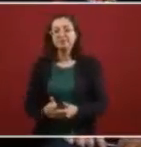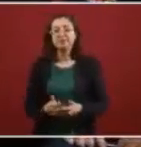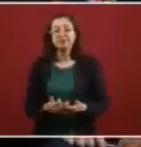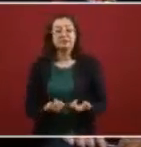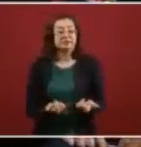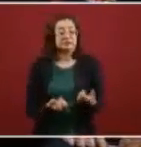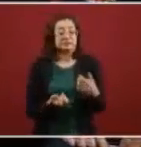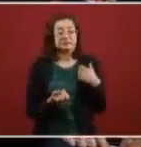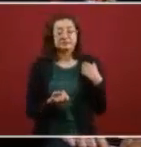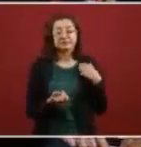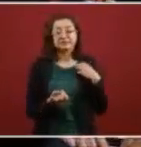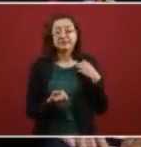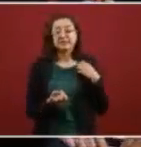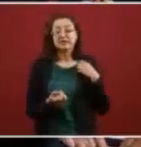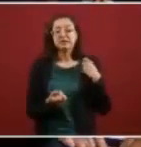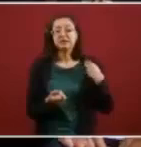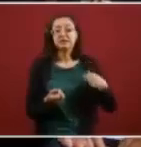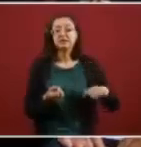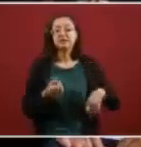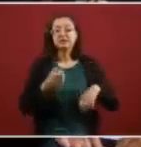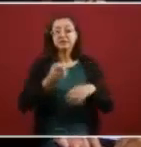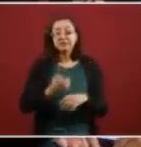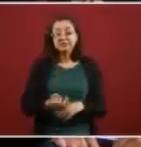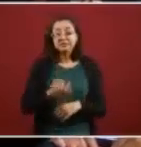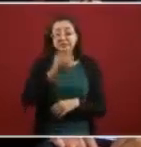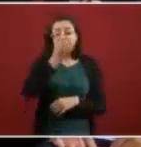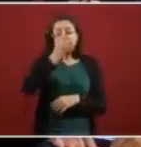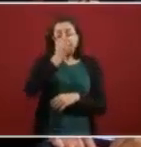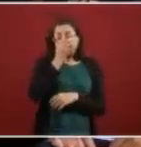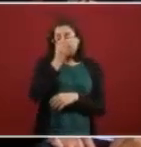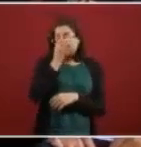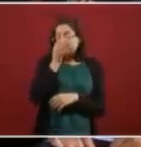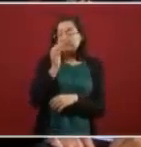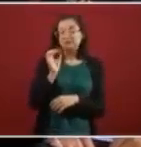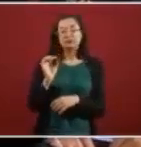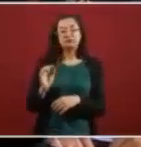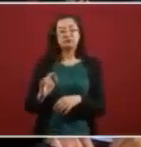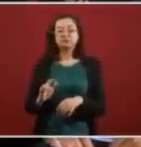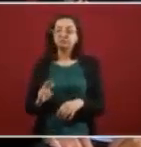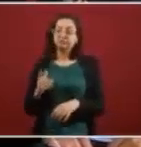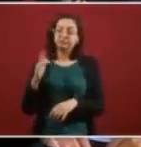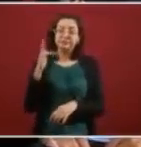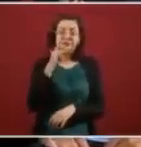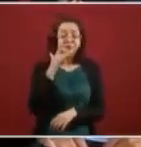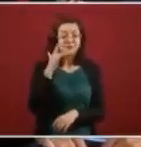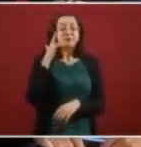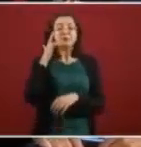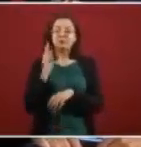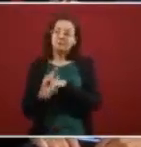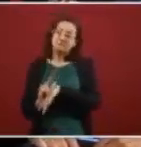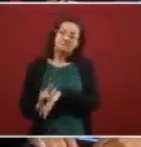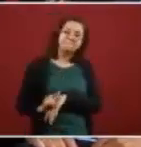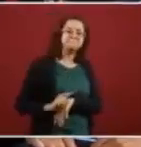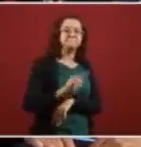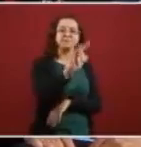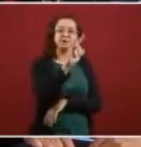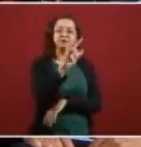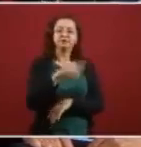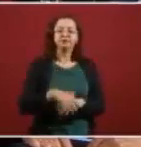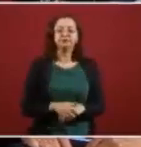milimétrico espacio se dio la salida ya saliendo de